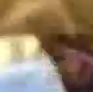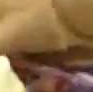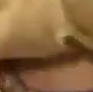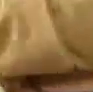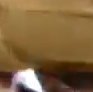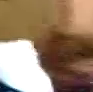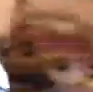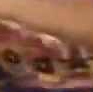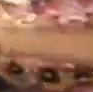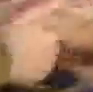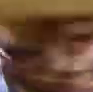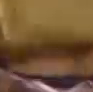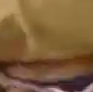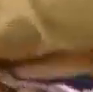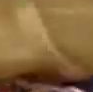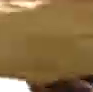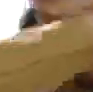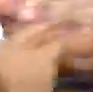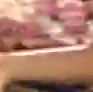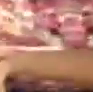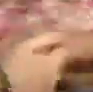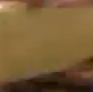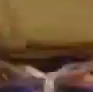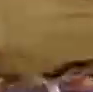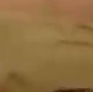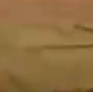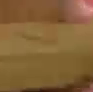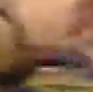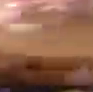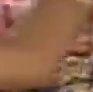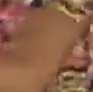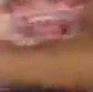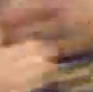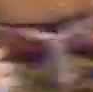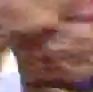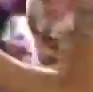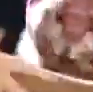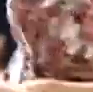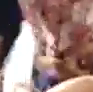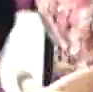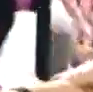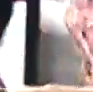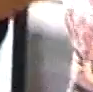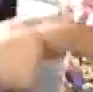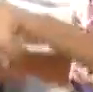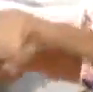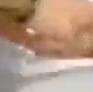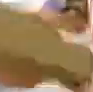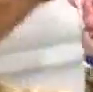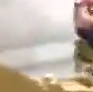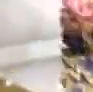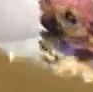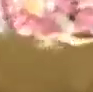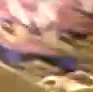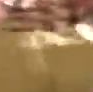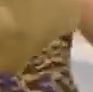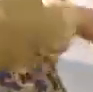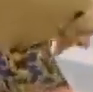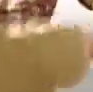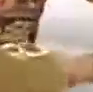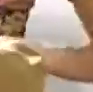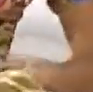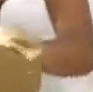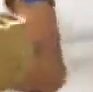colonizador, igual que las luchas de hace 200 años, hoy contra el modelo neocolonizador imperialista continúa la batalla por la